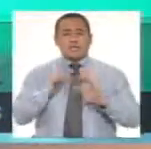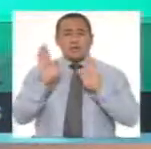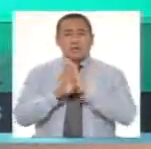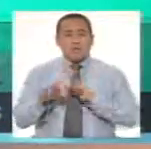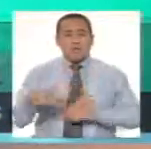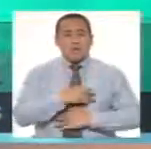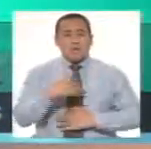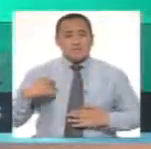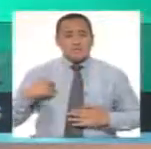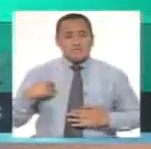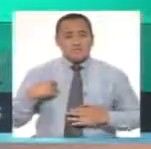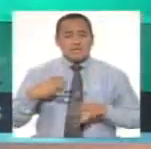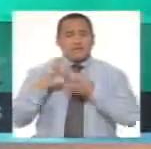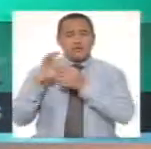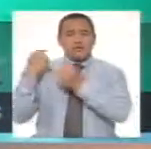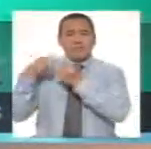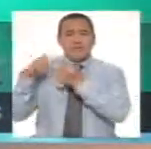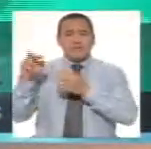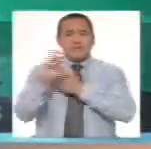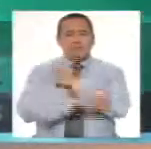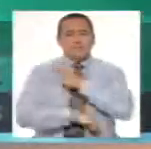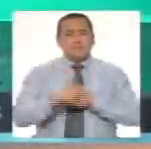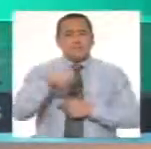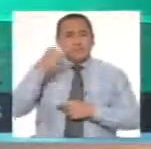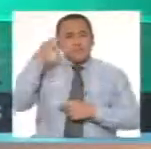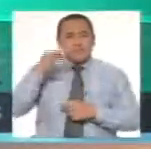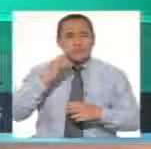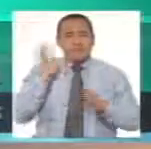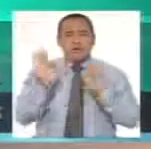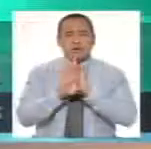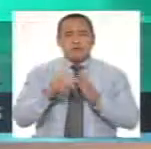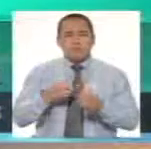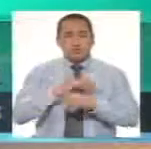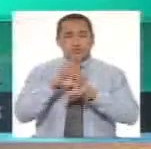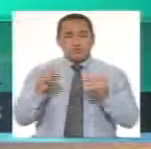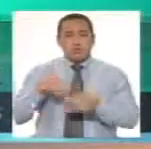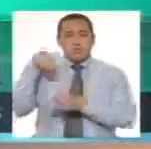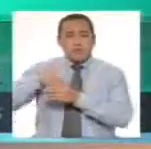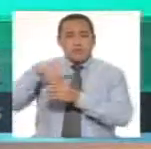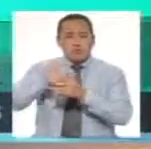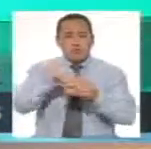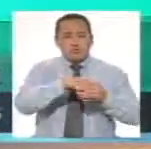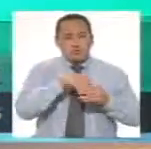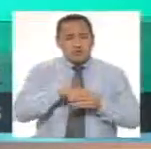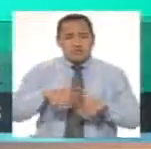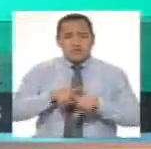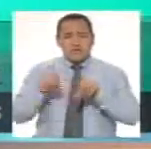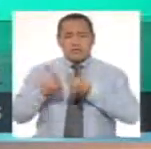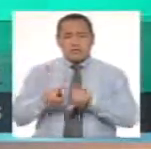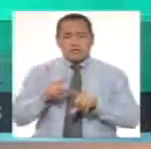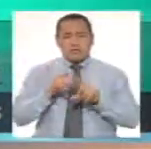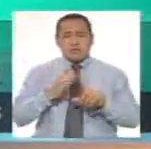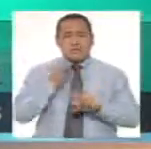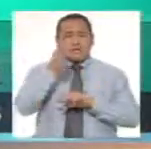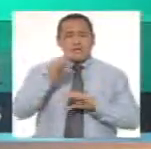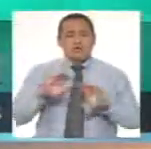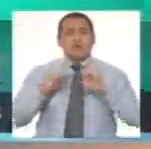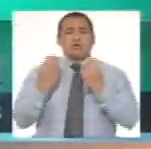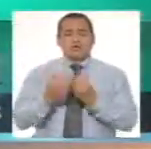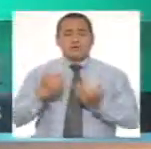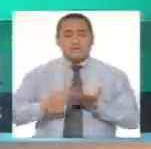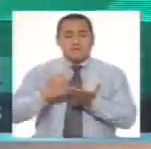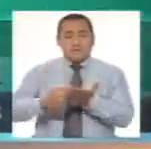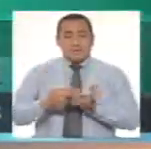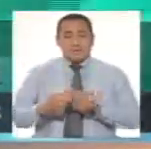ministra Eda Rivas, ¿qué conclusiones sacar tras esta votación, ¿no? Tras la ida de ella al Congreso y el debate que